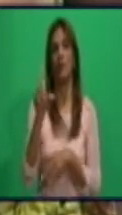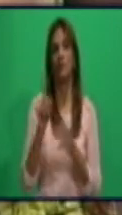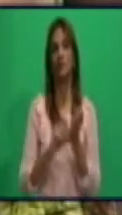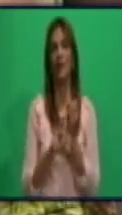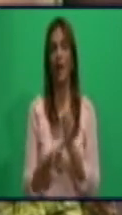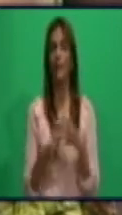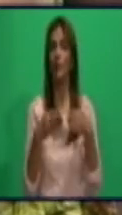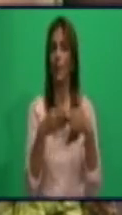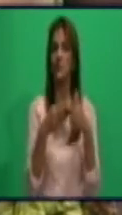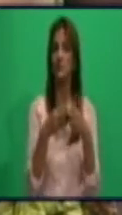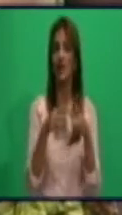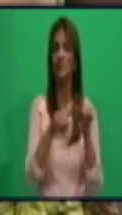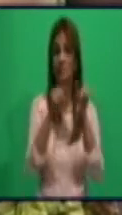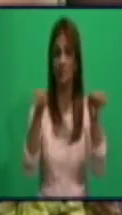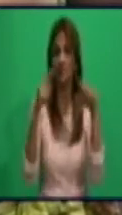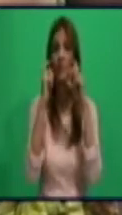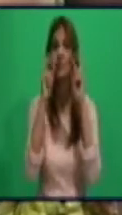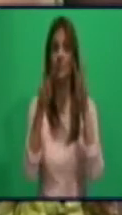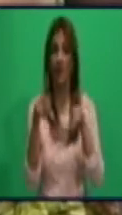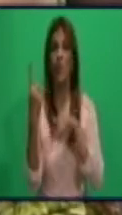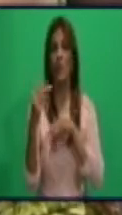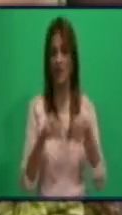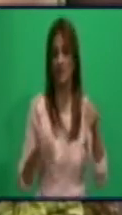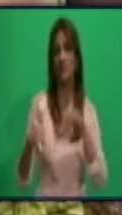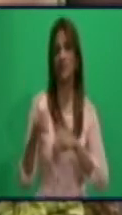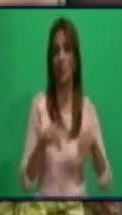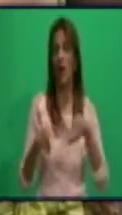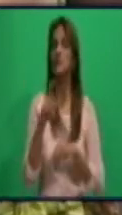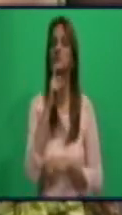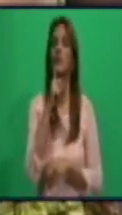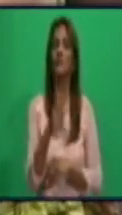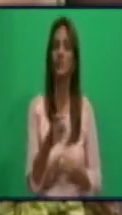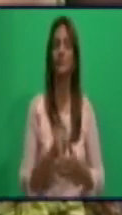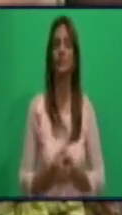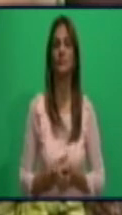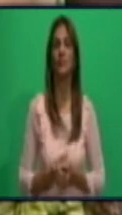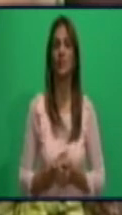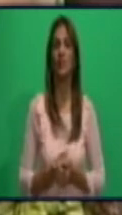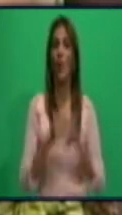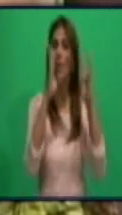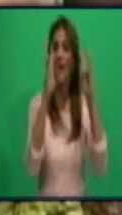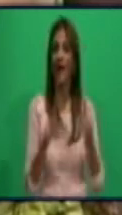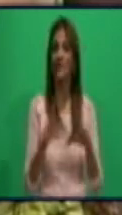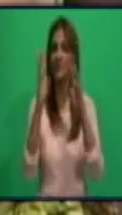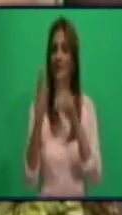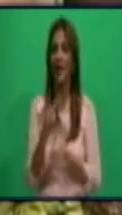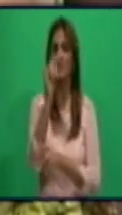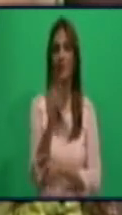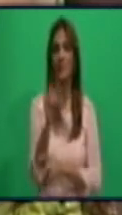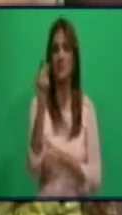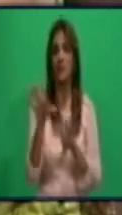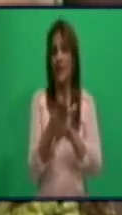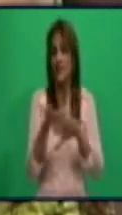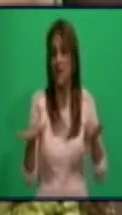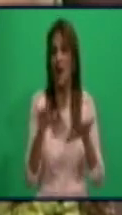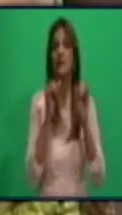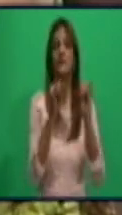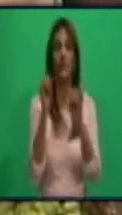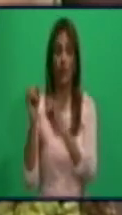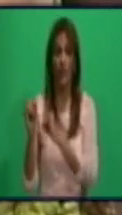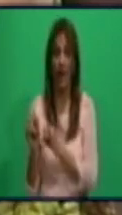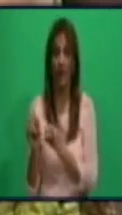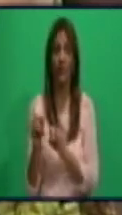ven, una situación bastante complicada, con un número de casos reportados ya que, como dijo Yunel, ha